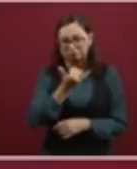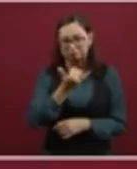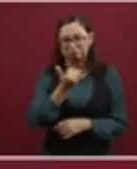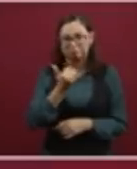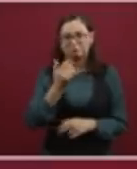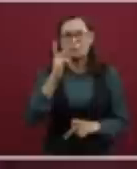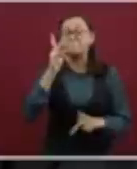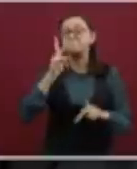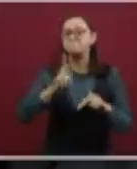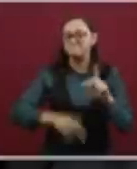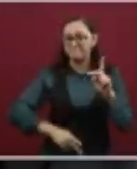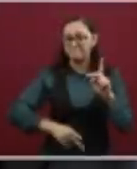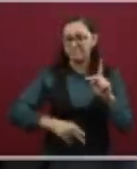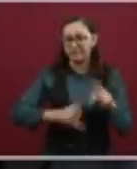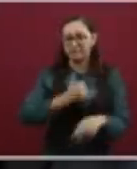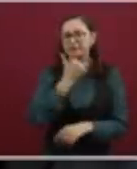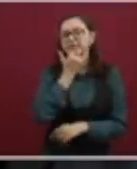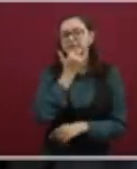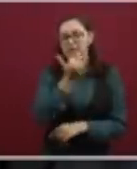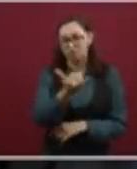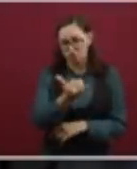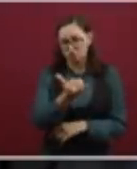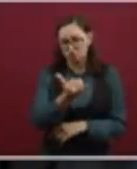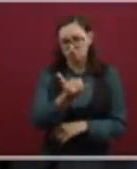una parte de mi planteamiento,